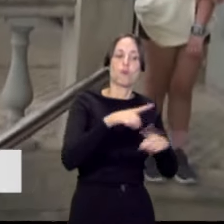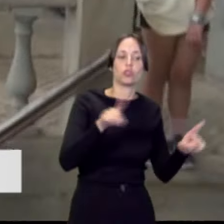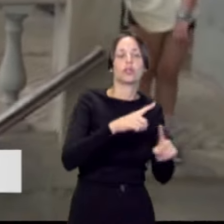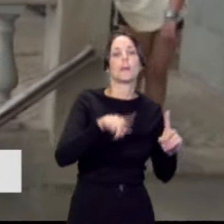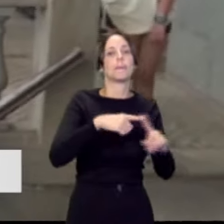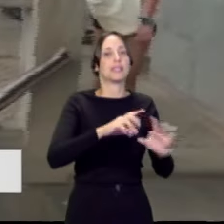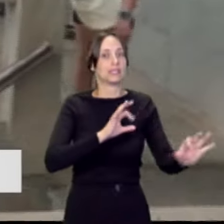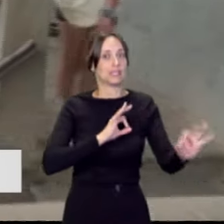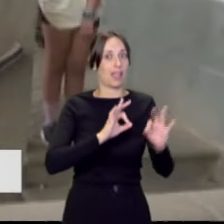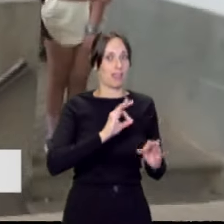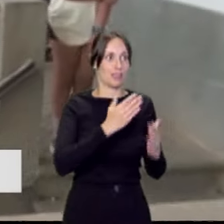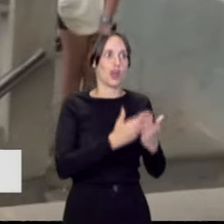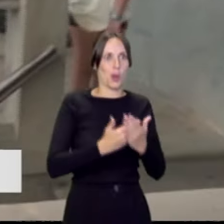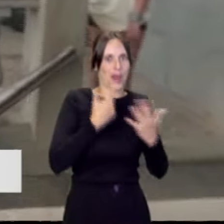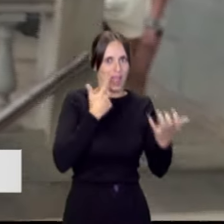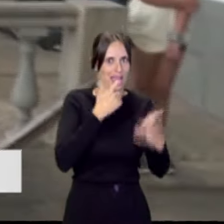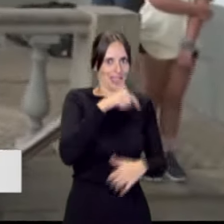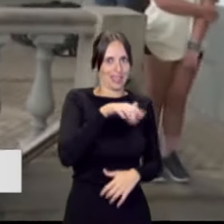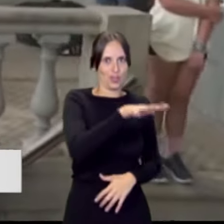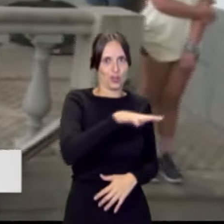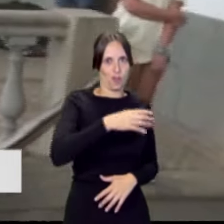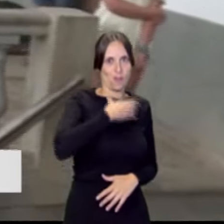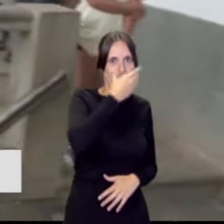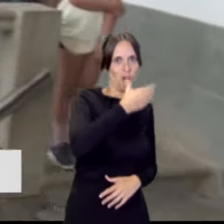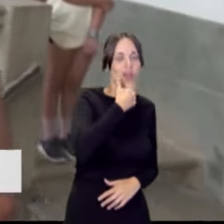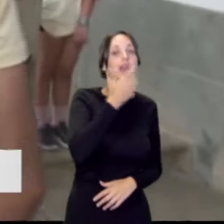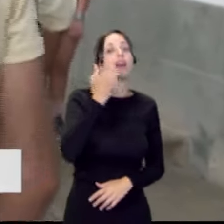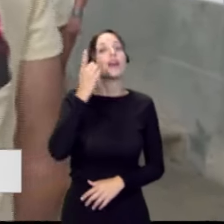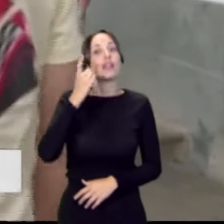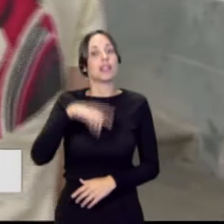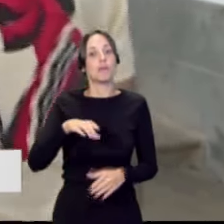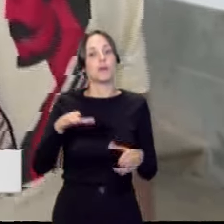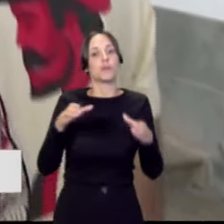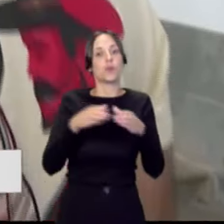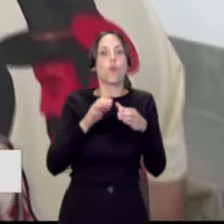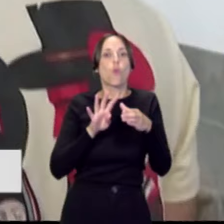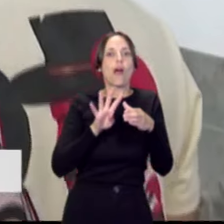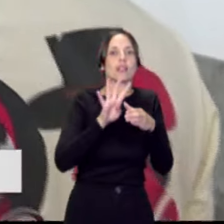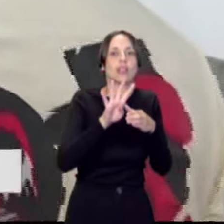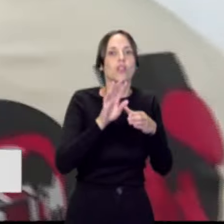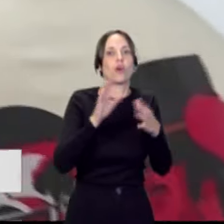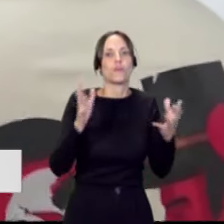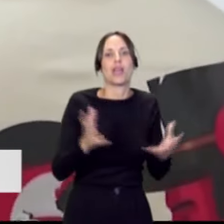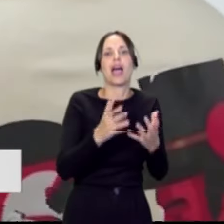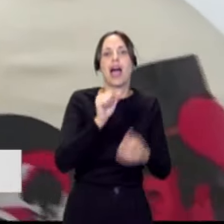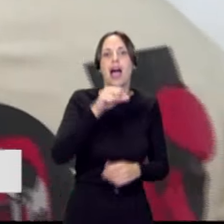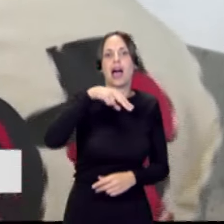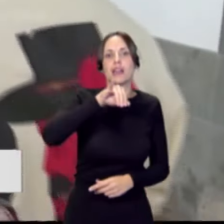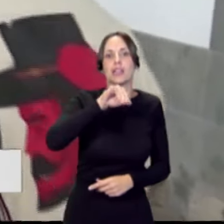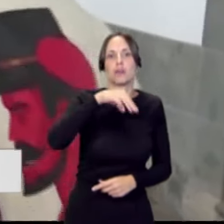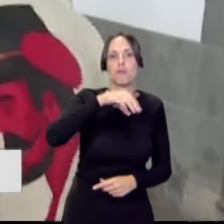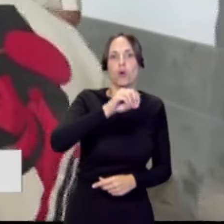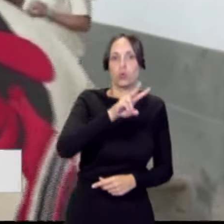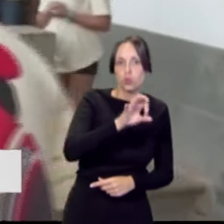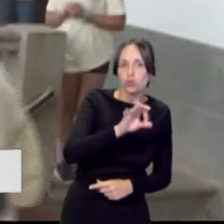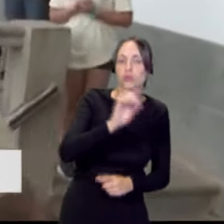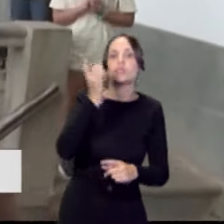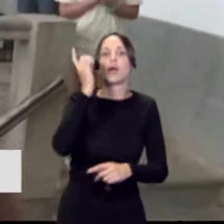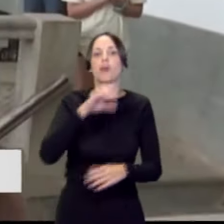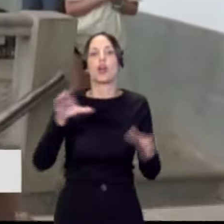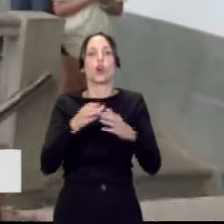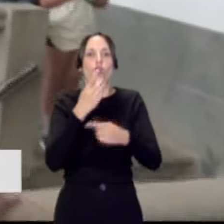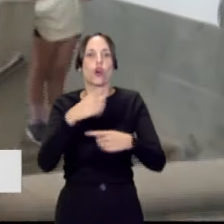Villa de Moya. También va a participar el cuarteto Animus, la coral Chelis Odali, una figuración que nos